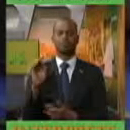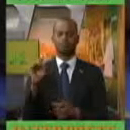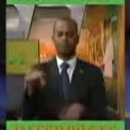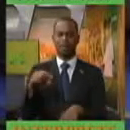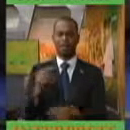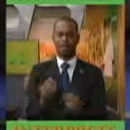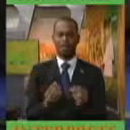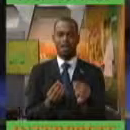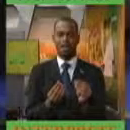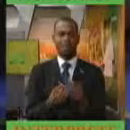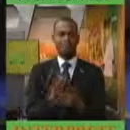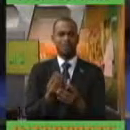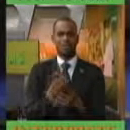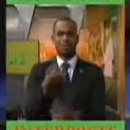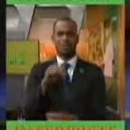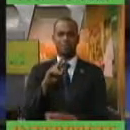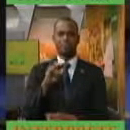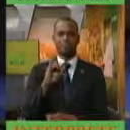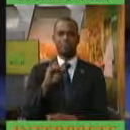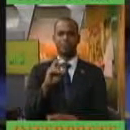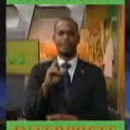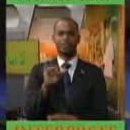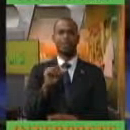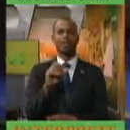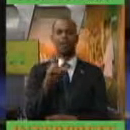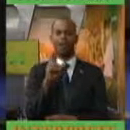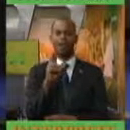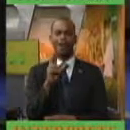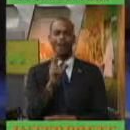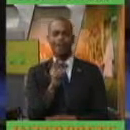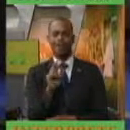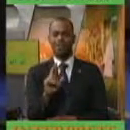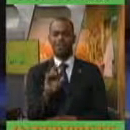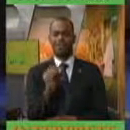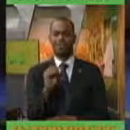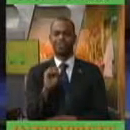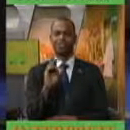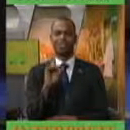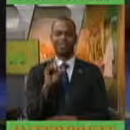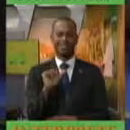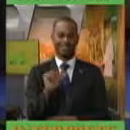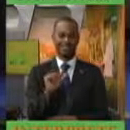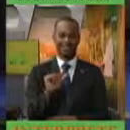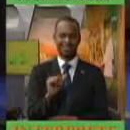rosada en este país, pero la está, porque el sueño, nos dicen